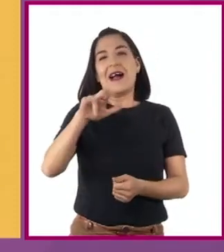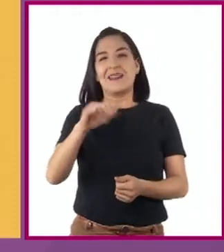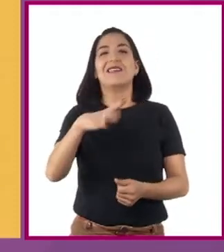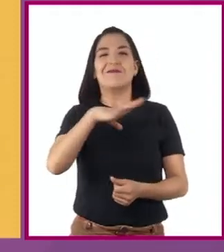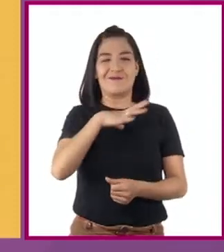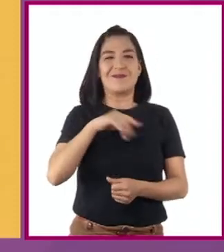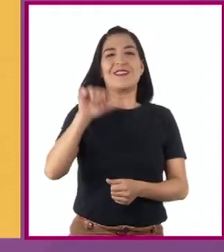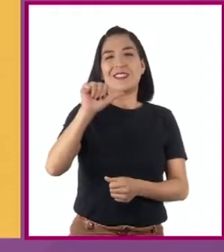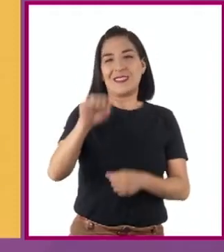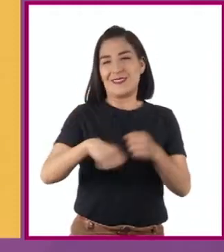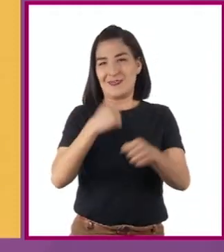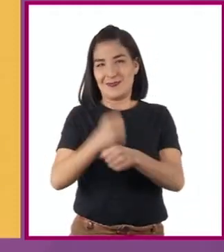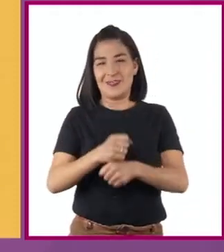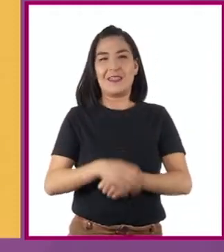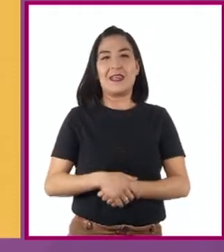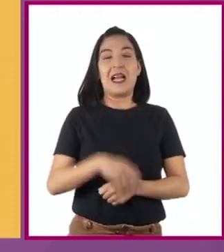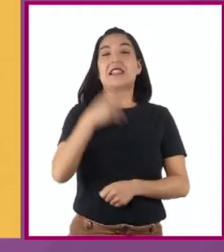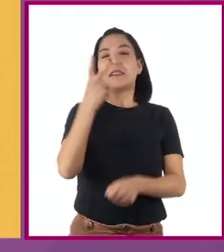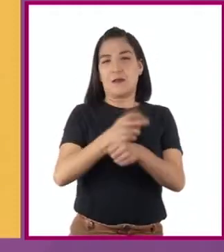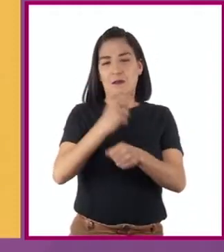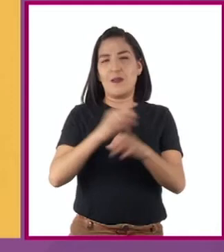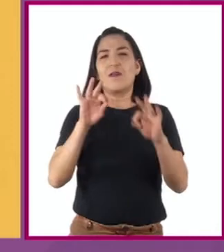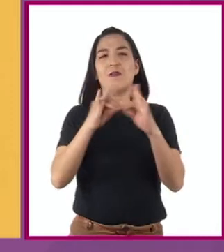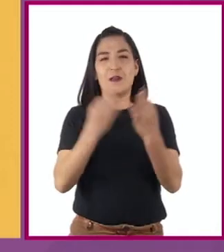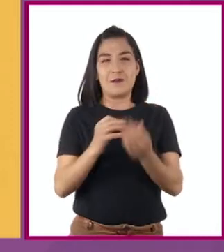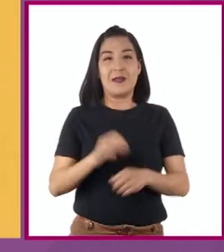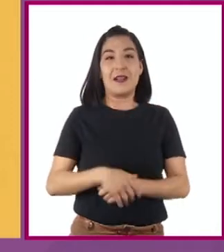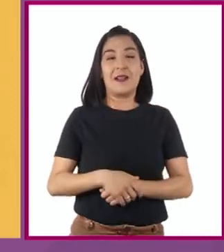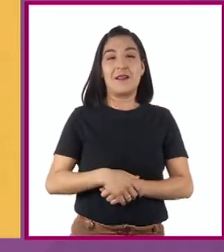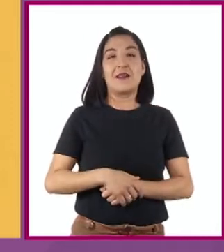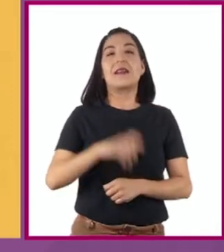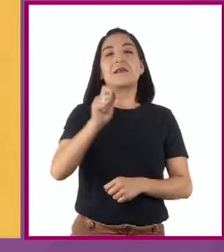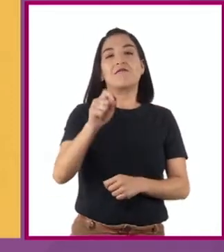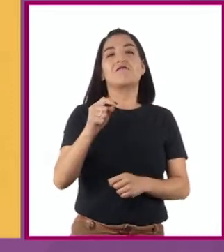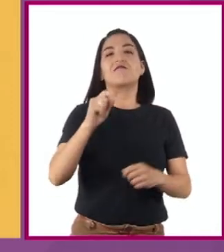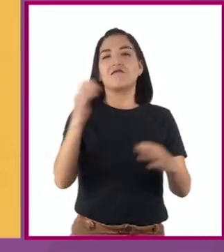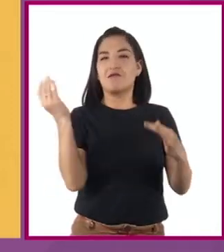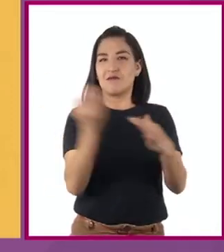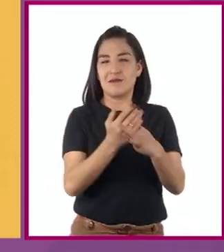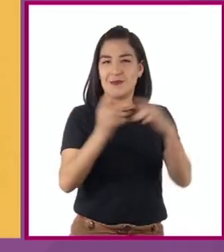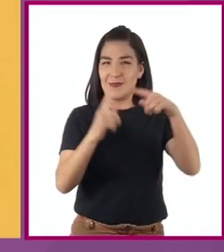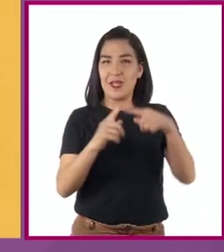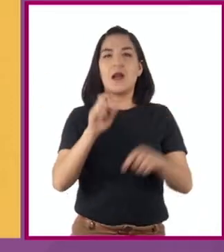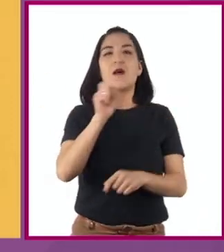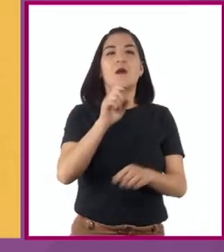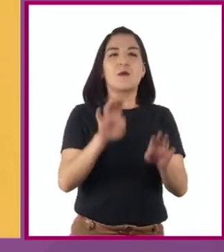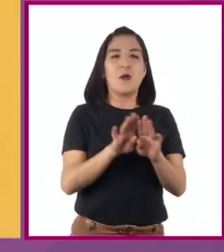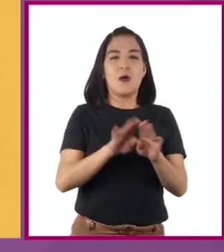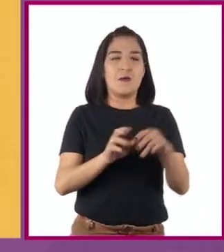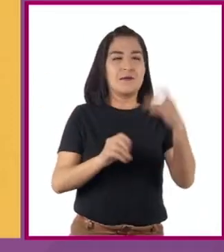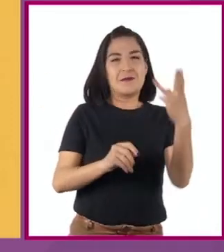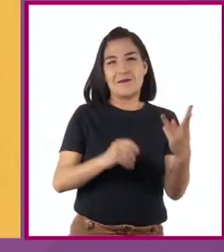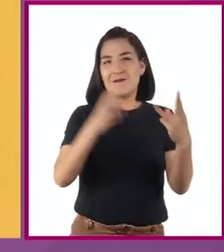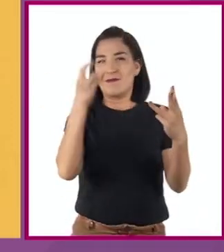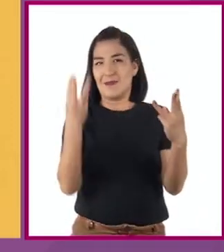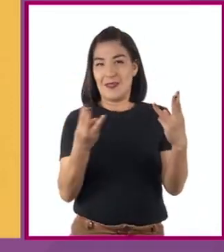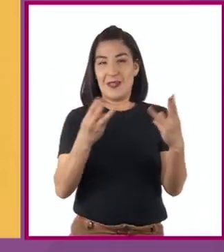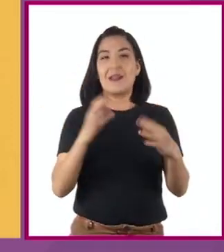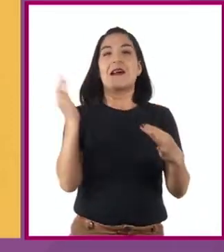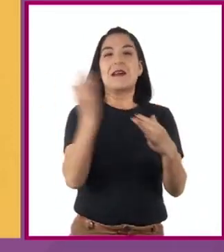años. La segunda forma es dividir ambos lados de la igualdad entre 3 y